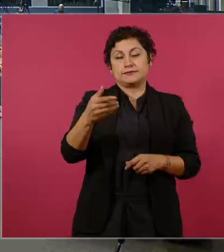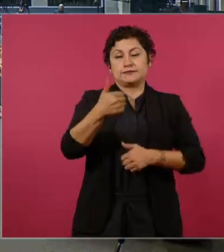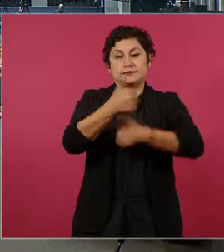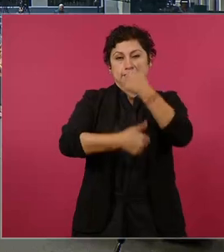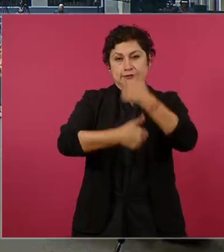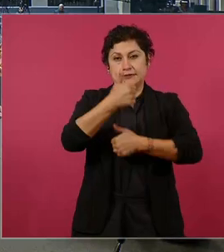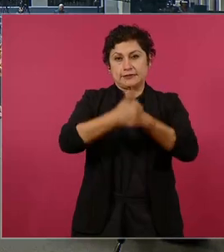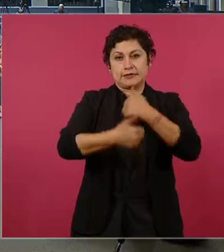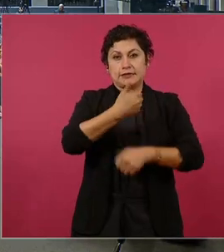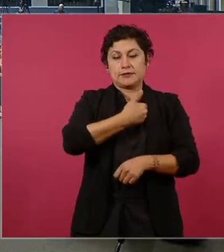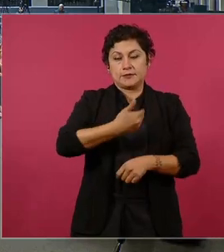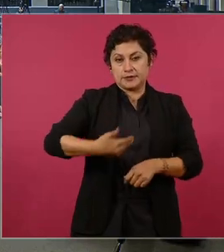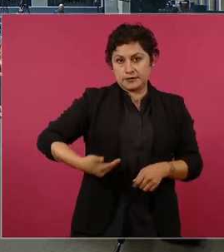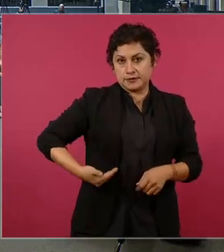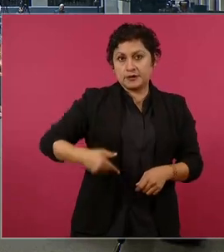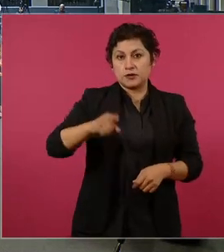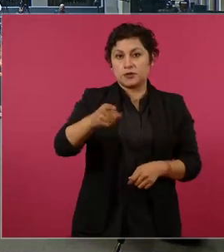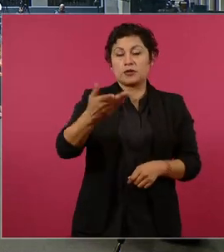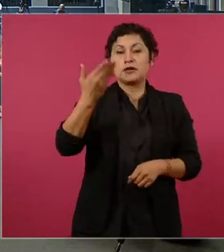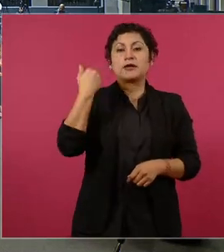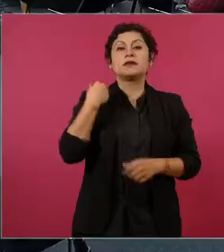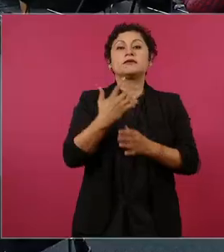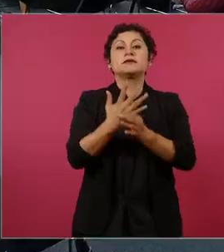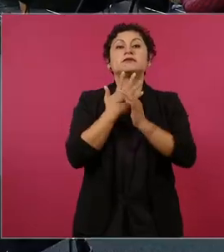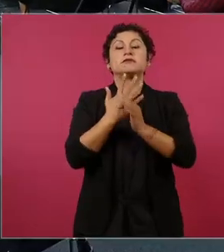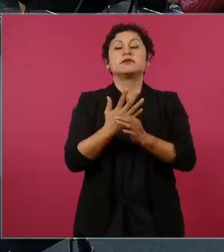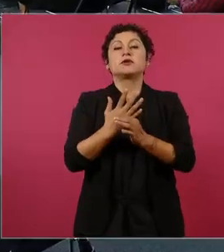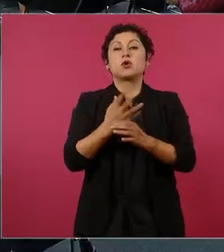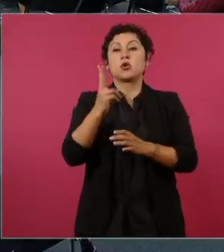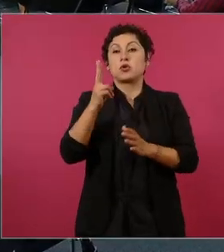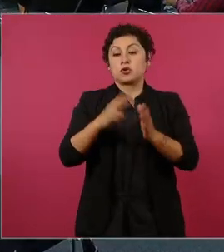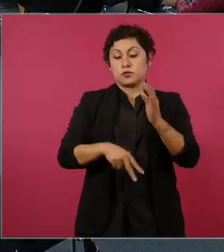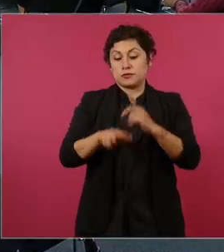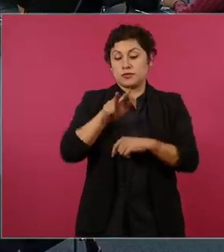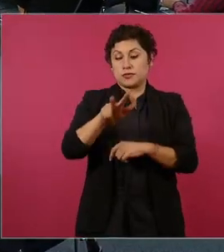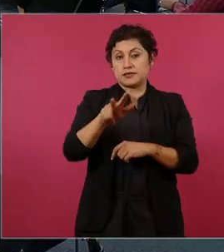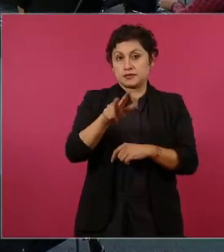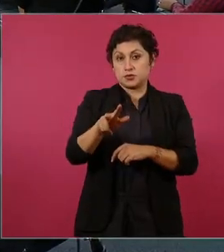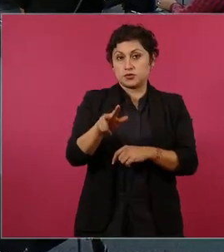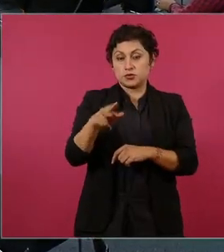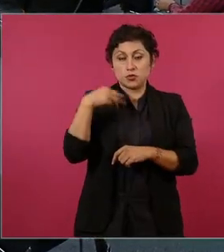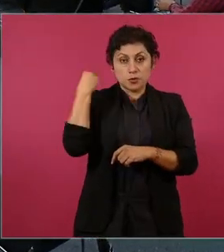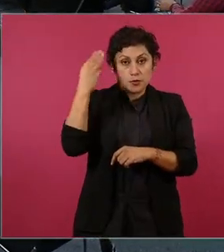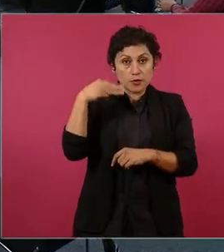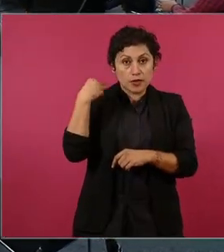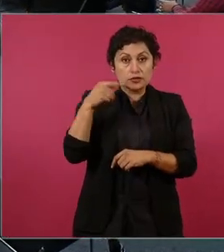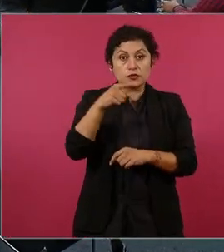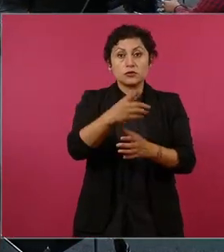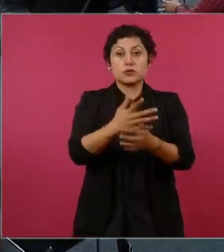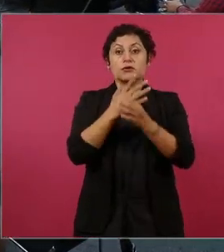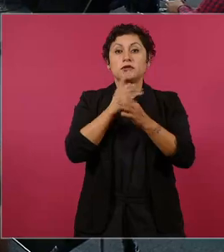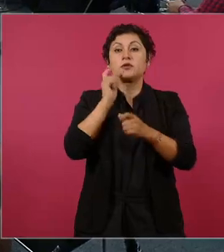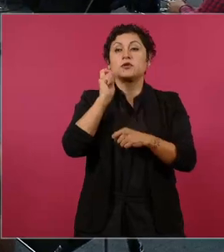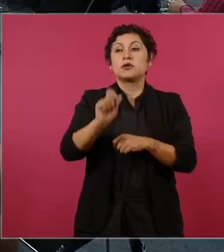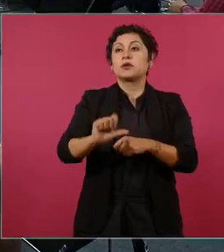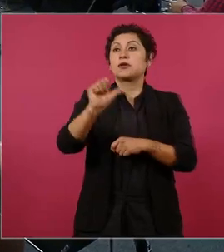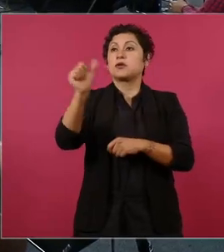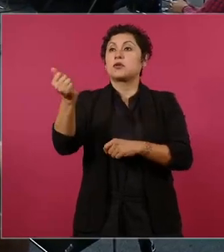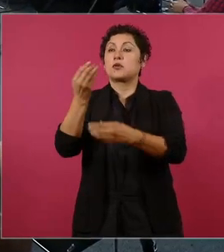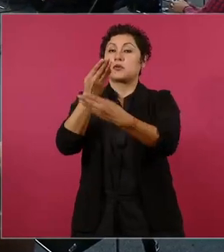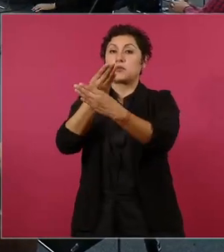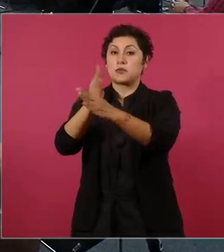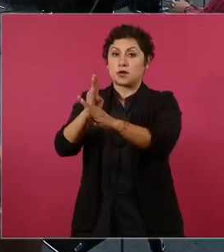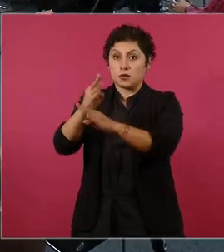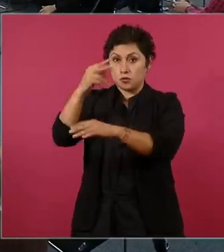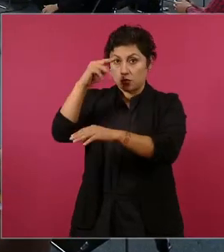en marzo del 2018 en Izúcar de Matamoros, Puebla, que de acuerdo con información del Banco Mundial,